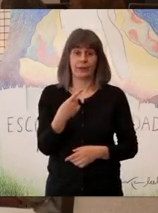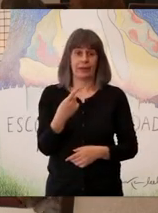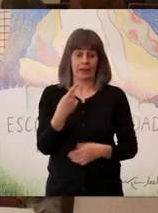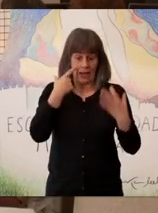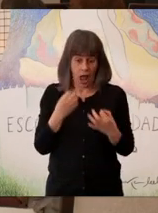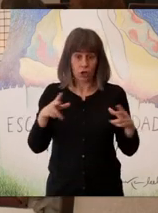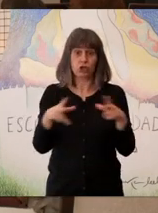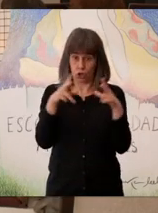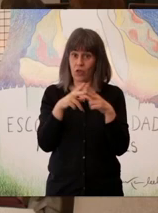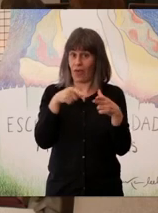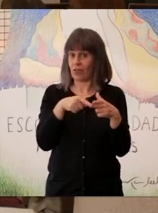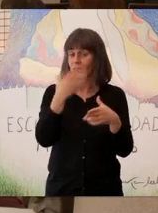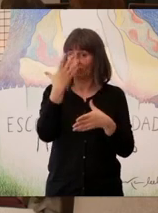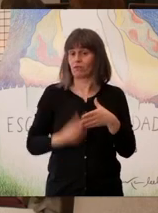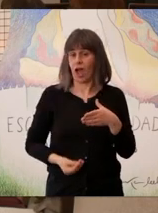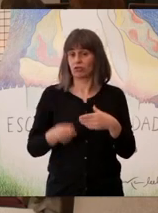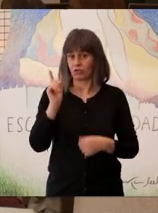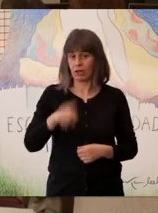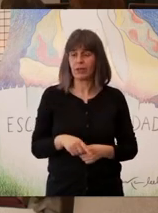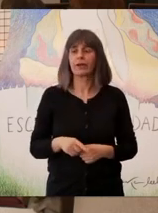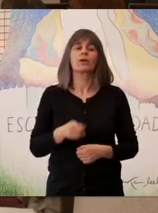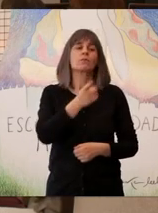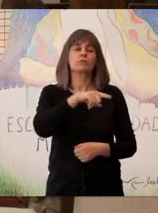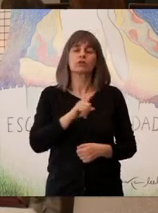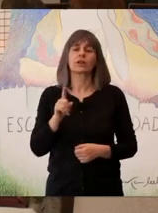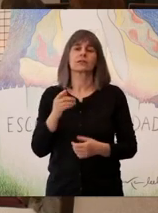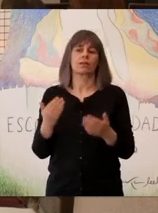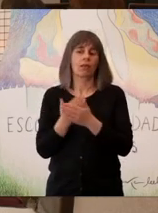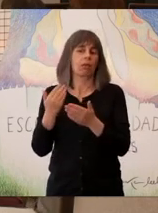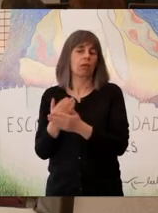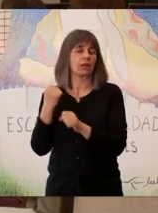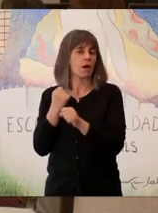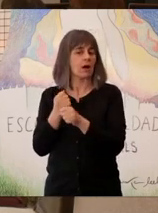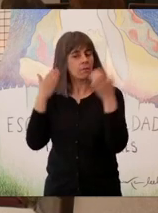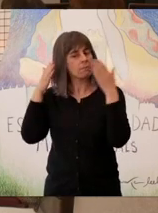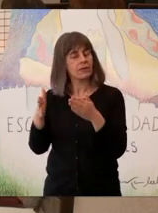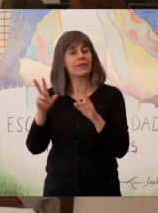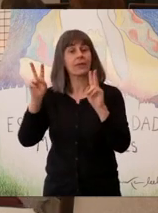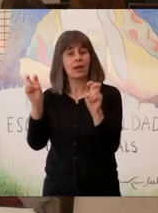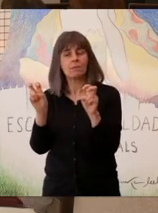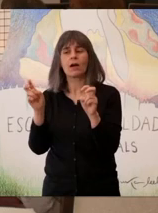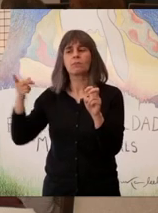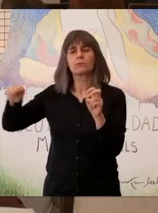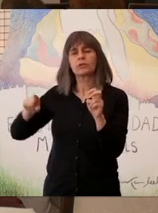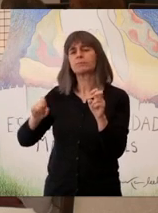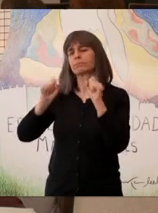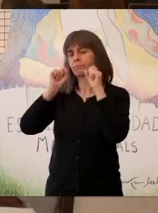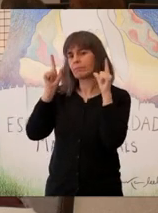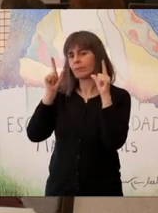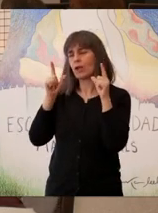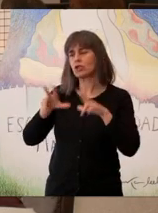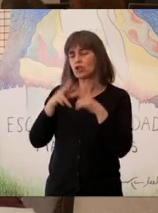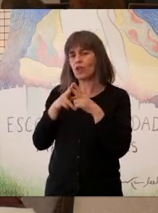Y vosotras, que estáis en el día a día de este tema, quería preguntaros si veis que estamos fallando